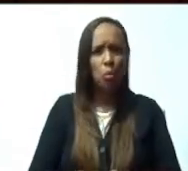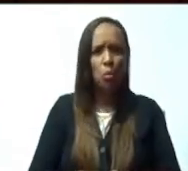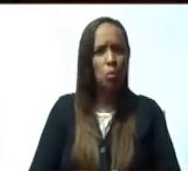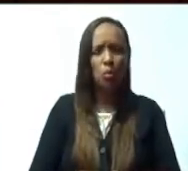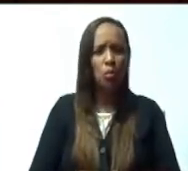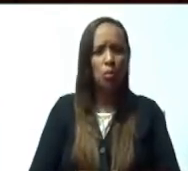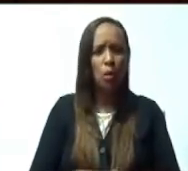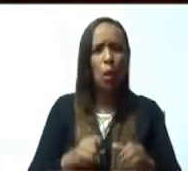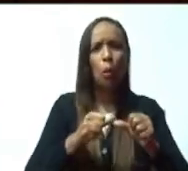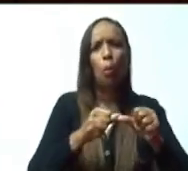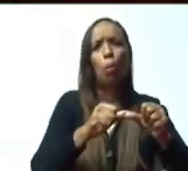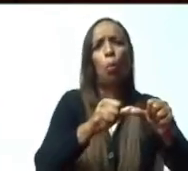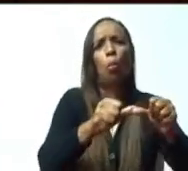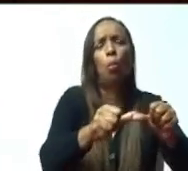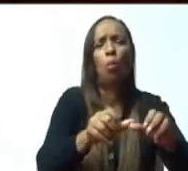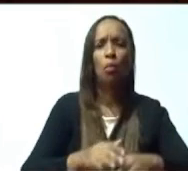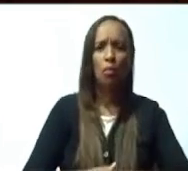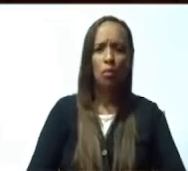y cómo.